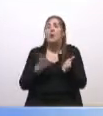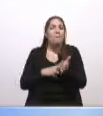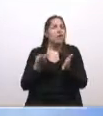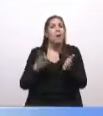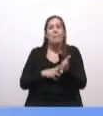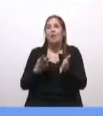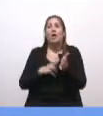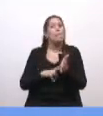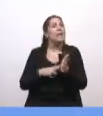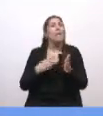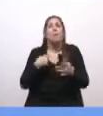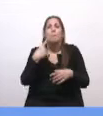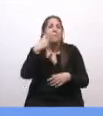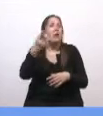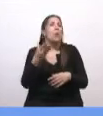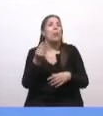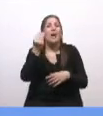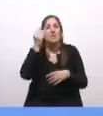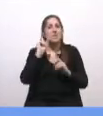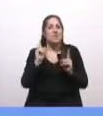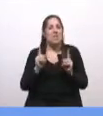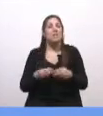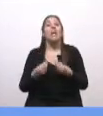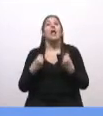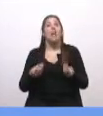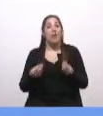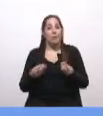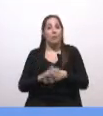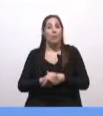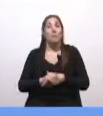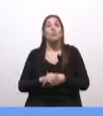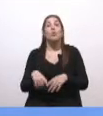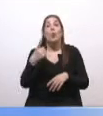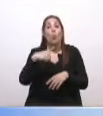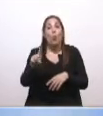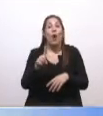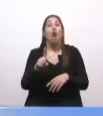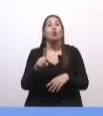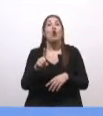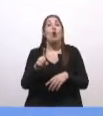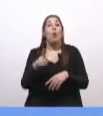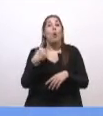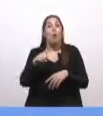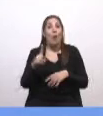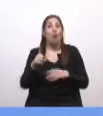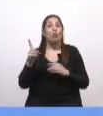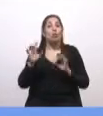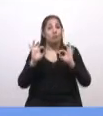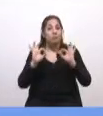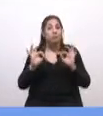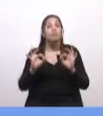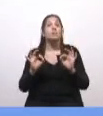en estas normativas y en esta agenda sostenible que es que cuando construimos cuando construyamos y cuando